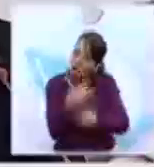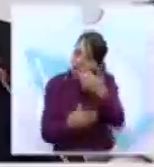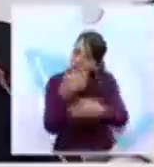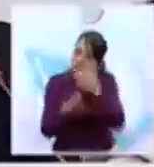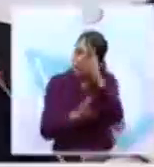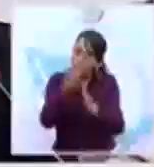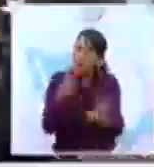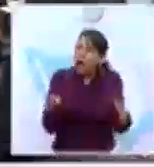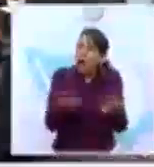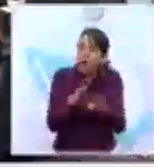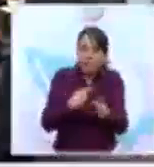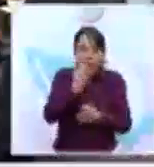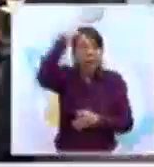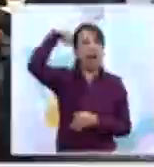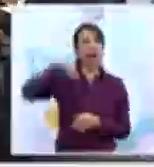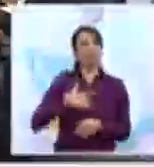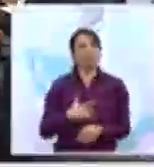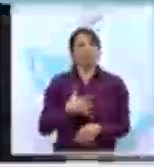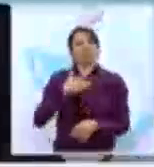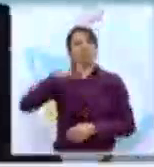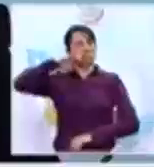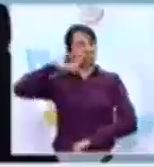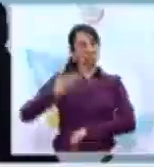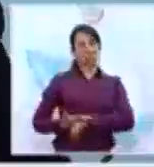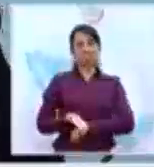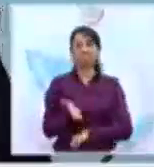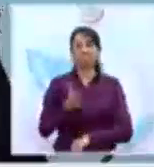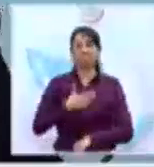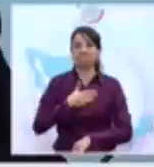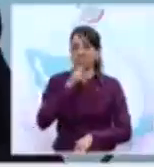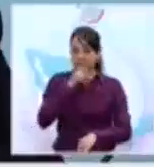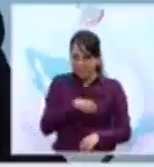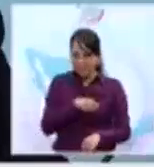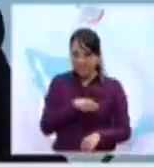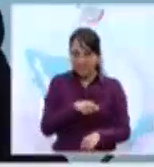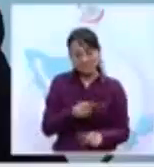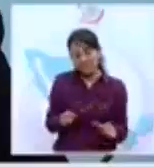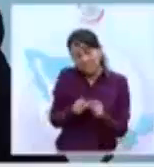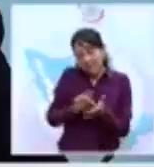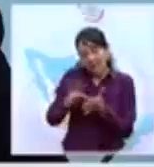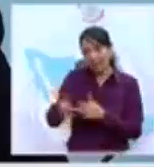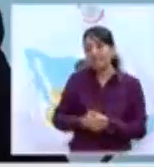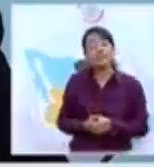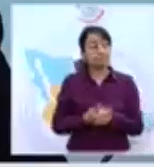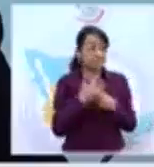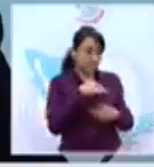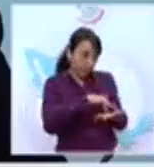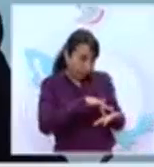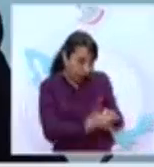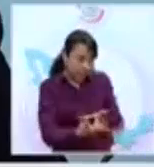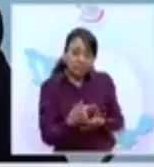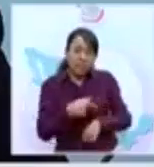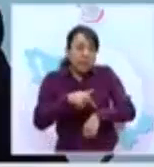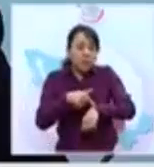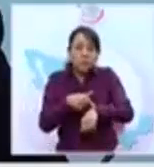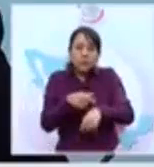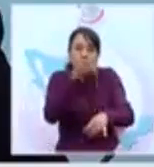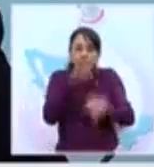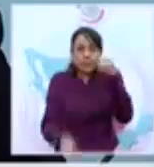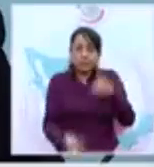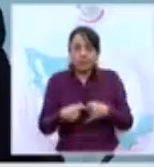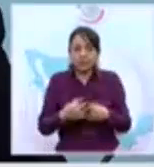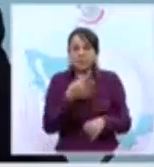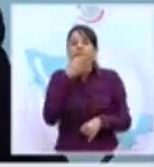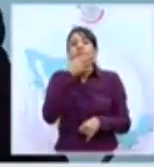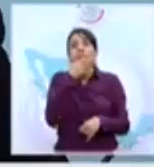responsabilidades, ¿no? Muchas gracias, Will. Gracias. Nos quedan un par de minutos. Aprovecharíamos el comentario final de Fernando